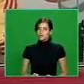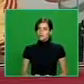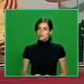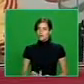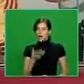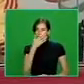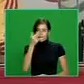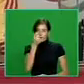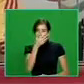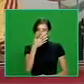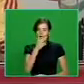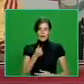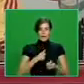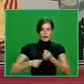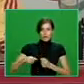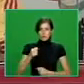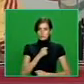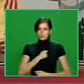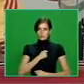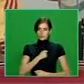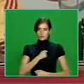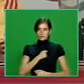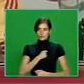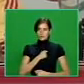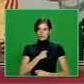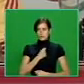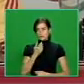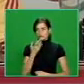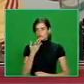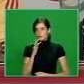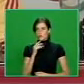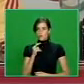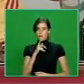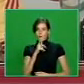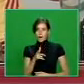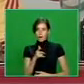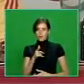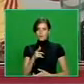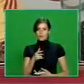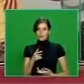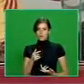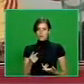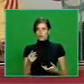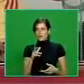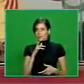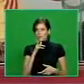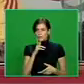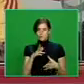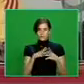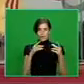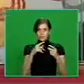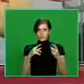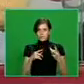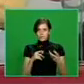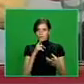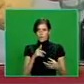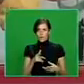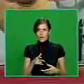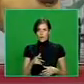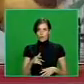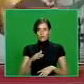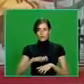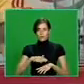avaricia el egoísmo la maldad la perversidad todo eso